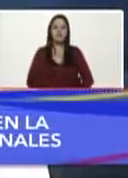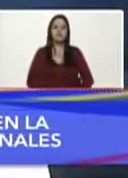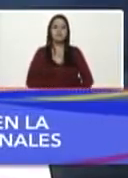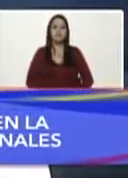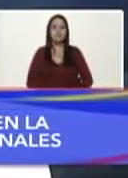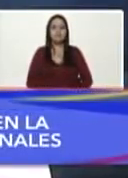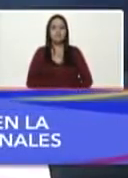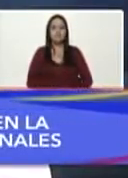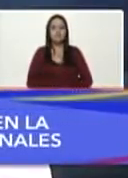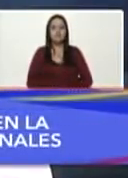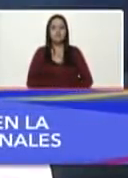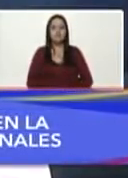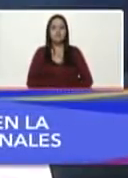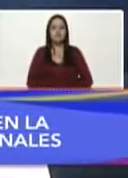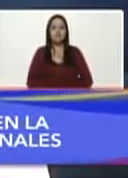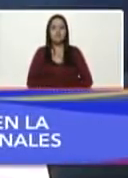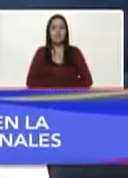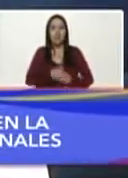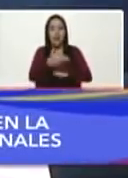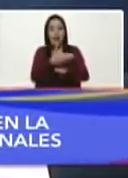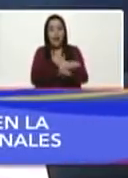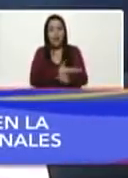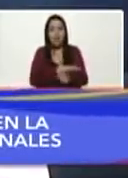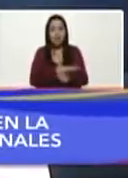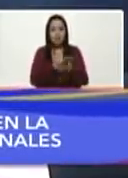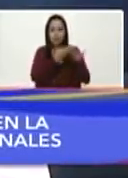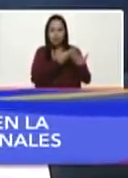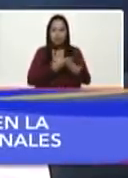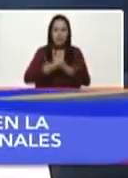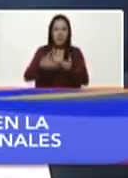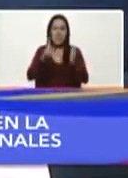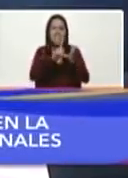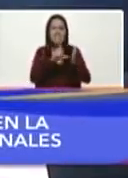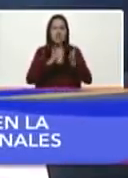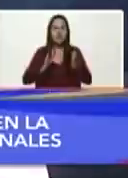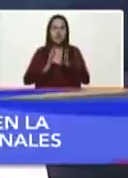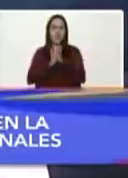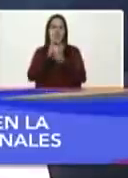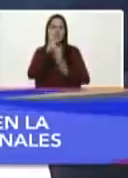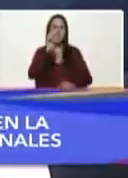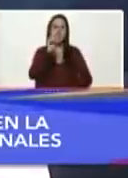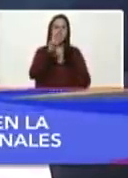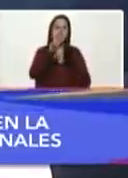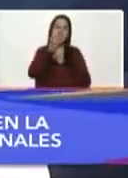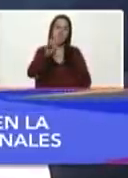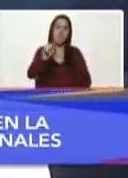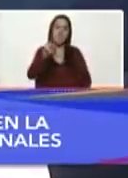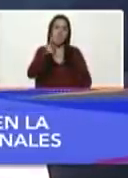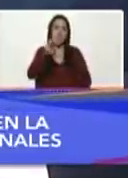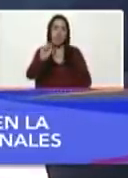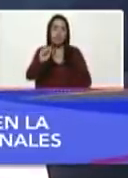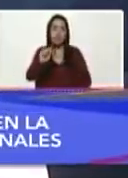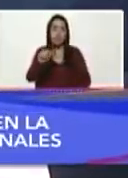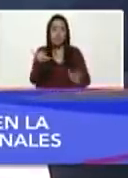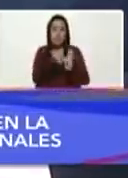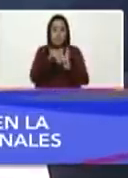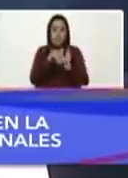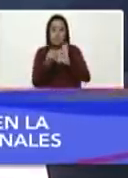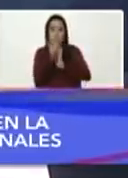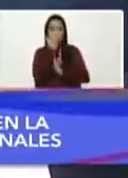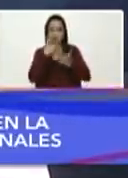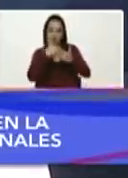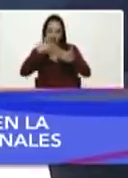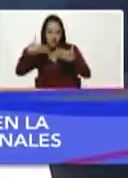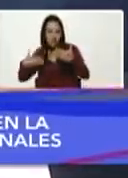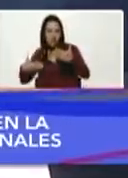Una muchacha estudió en el Liceo Santa Bárbara, ahí mismo, al lado del Palacio de Miraflores, en la parte de atrás de Miraflores.